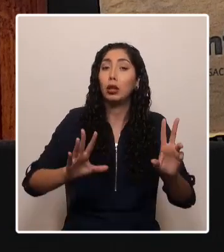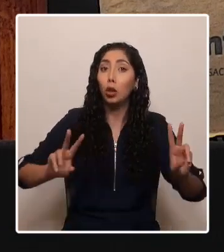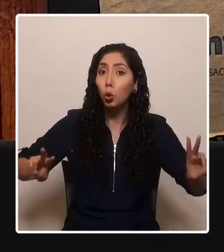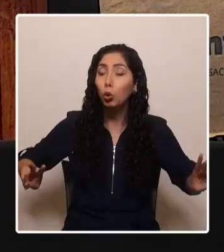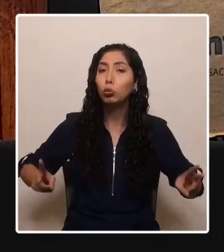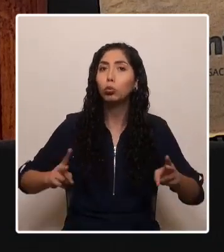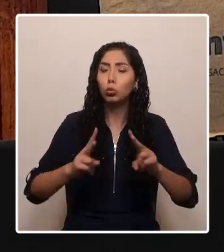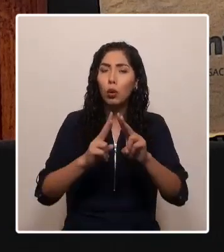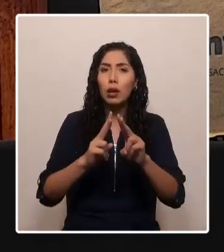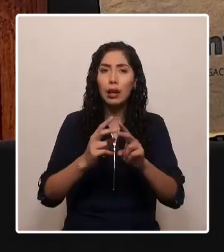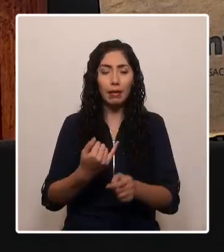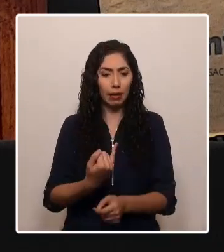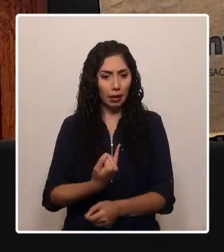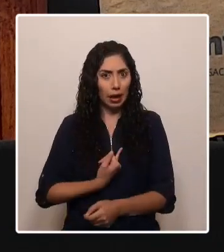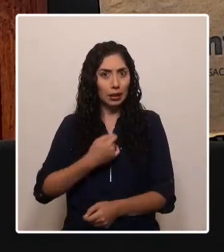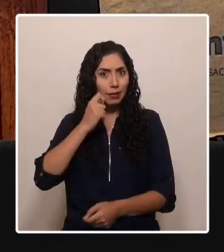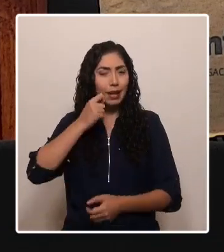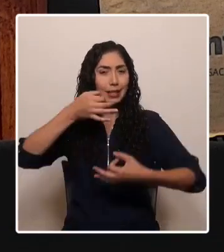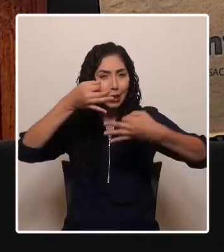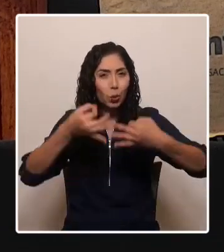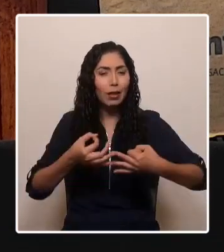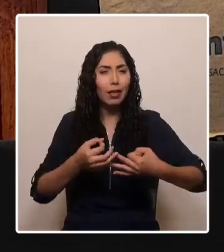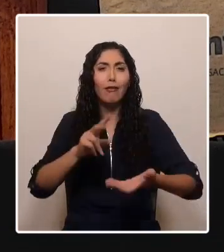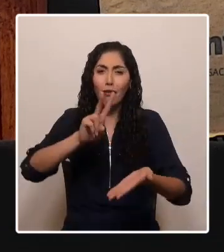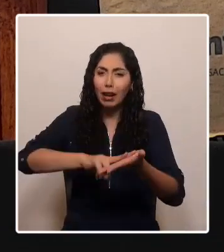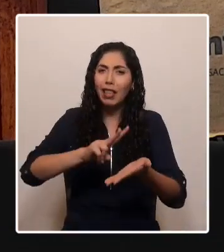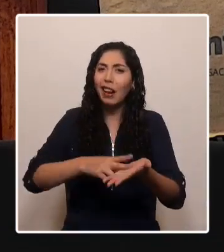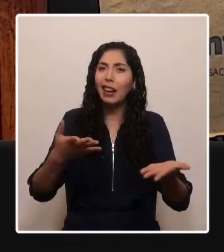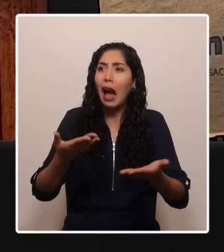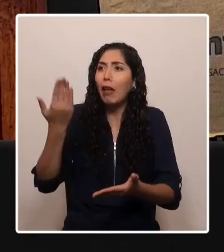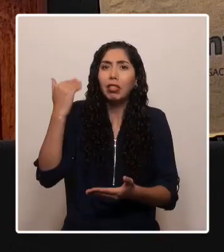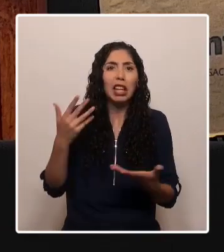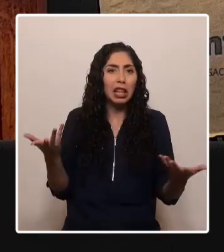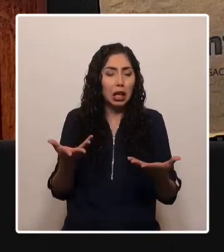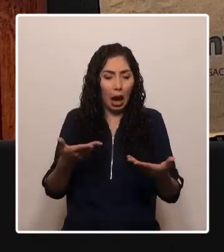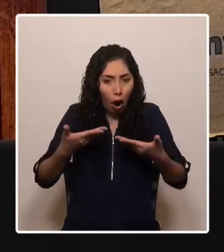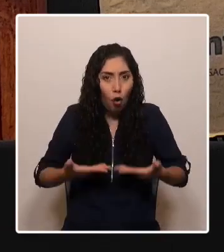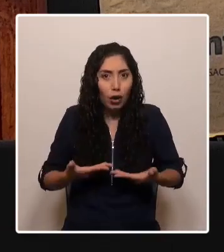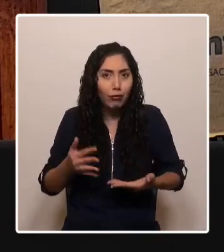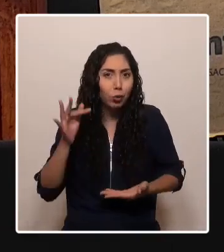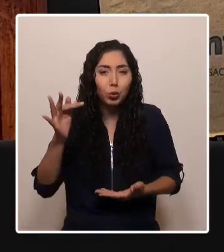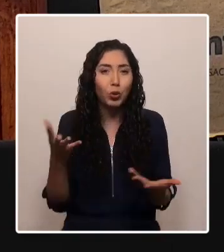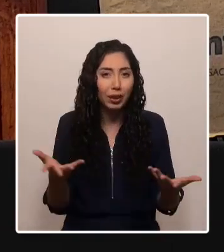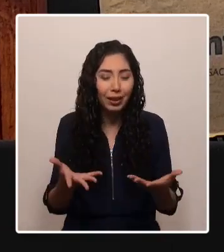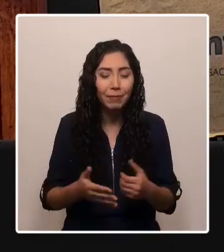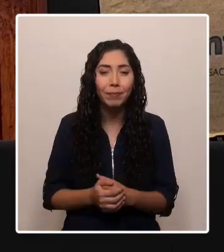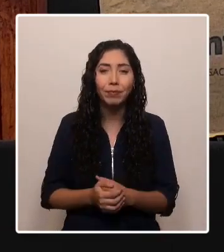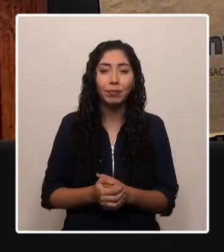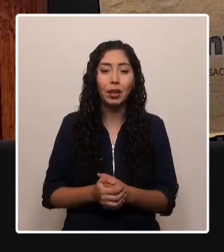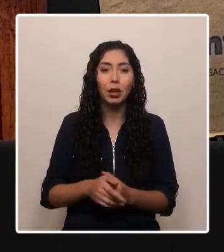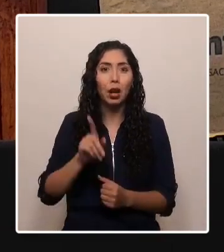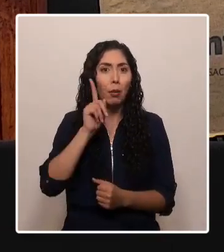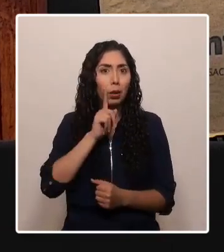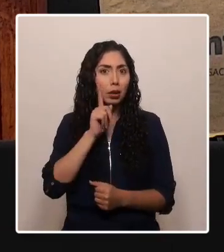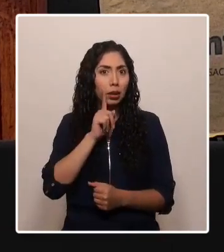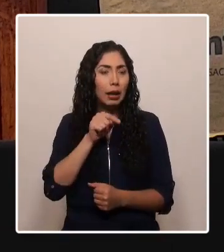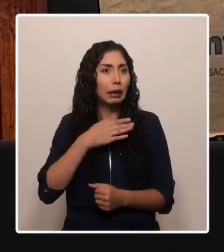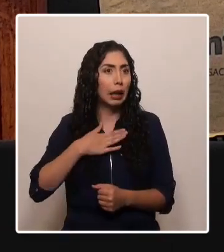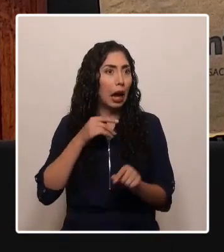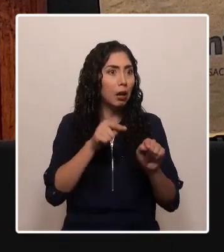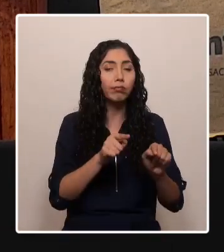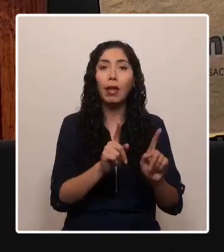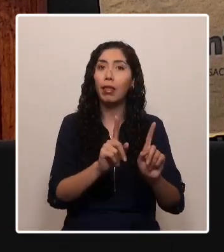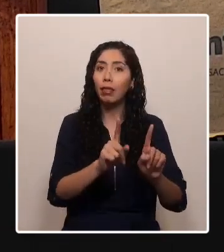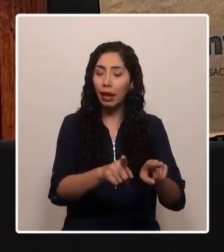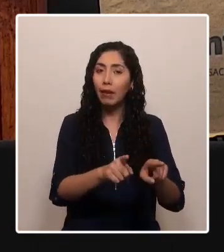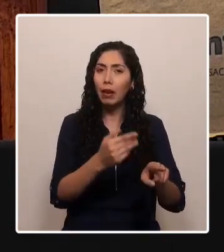una certeza y verdad sobre lo que fuimos, somos y seremos. En momentos donde la mentira busca instalarse con vehemencia, ahí es donde debe emerger con